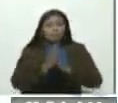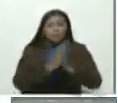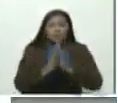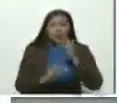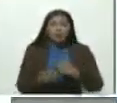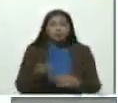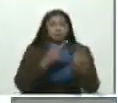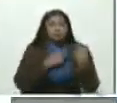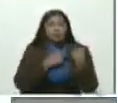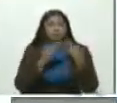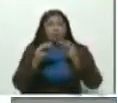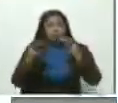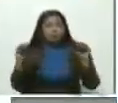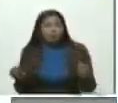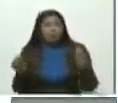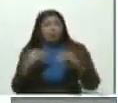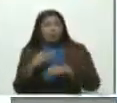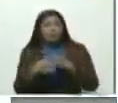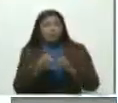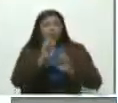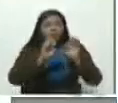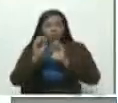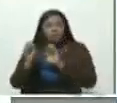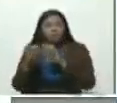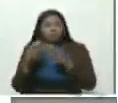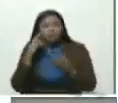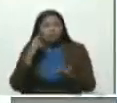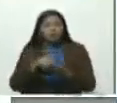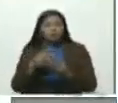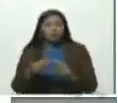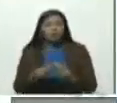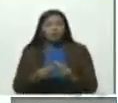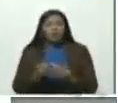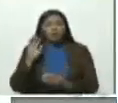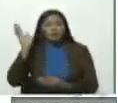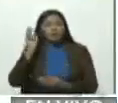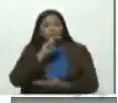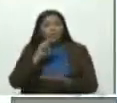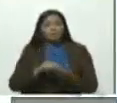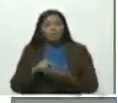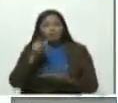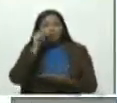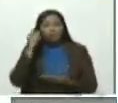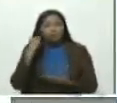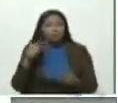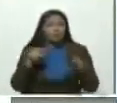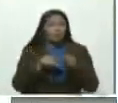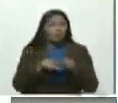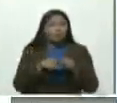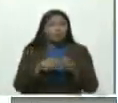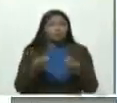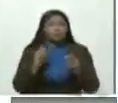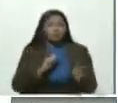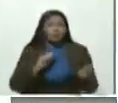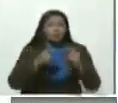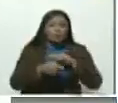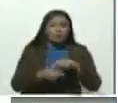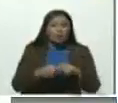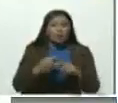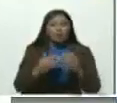de convocar, evaluar y postular a la plenaria parlamentaria a los hombres y mujeres que se convertirán en